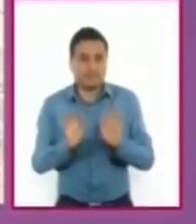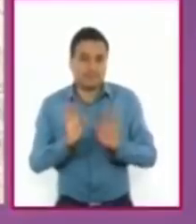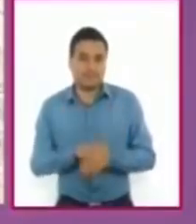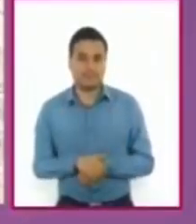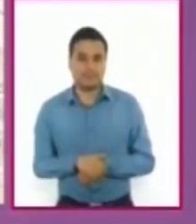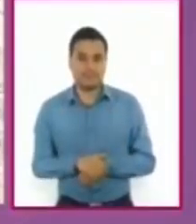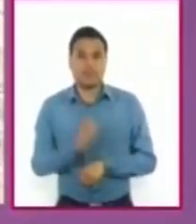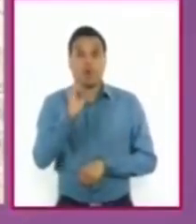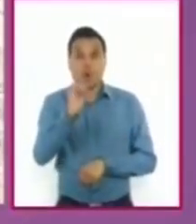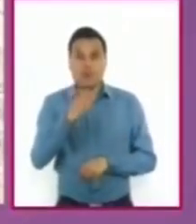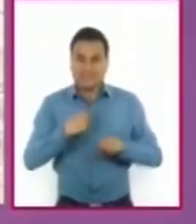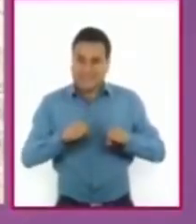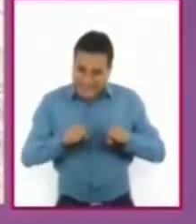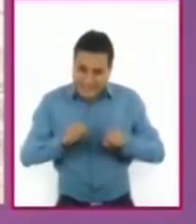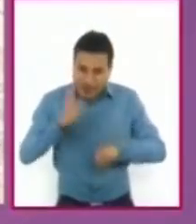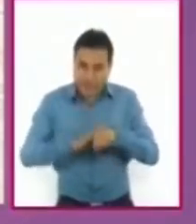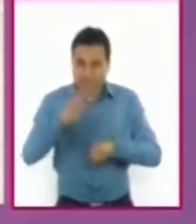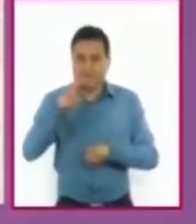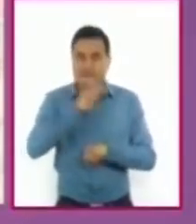Que cambie su rapidez.